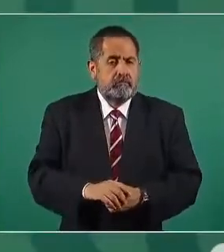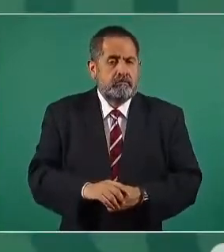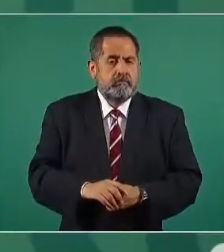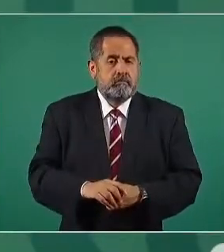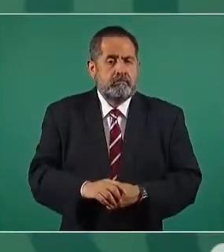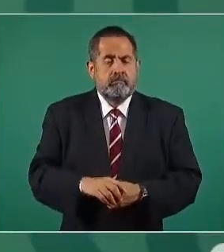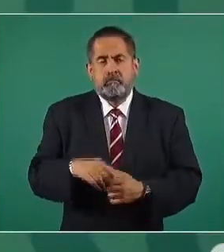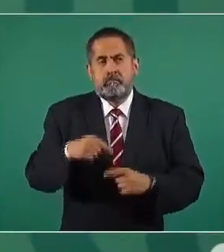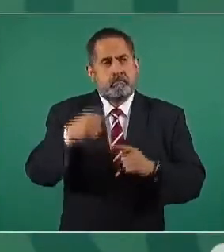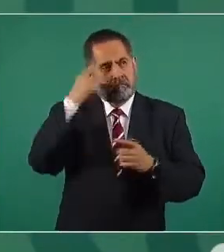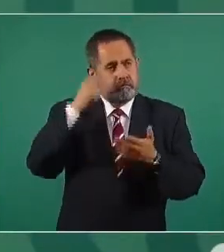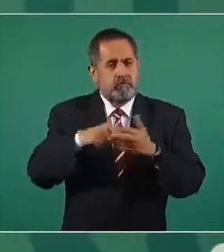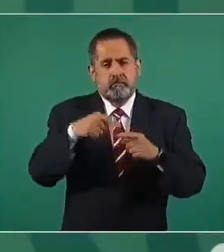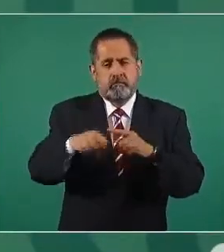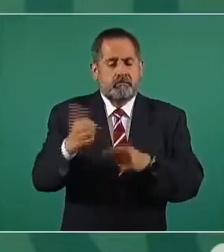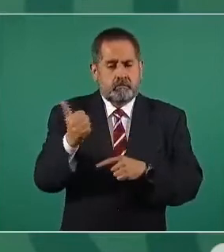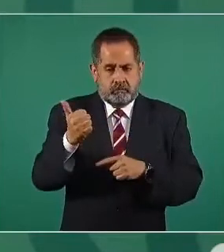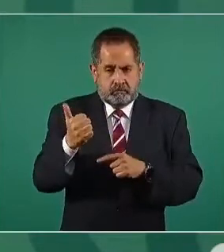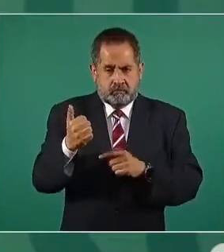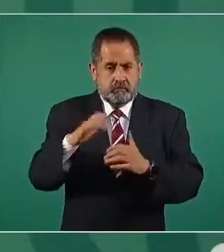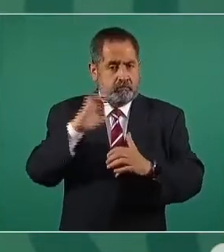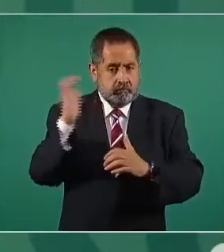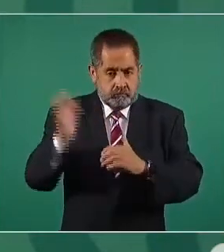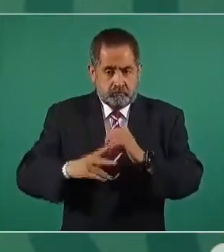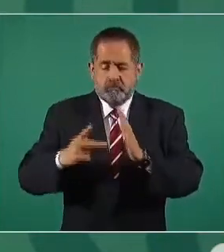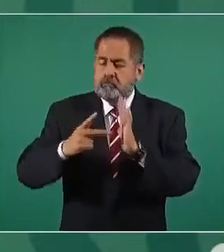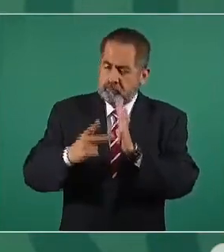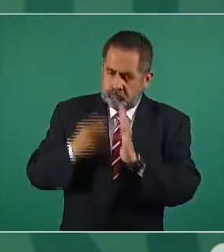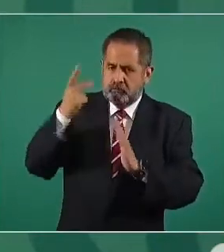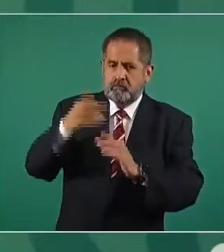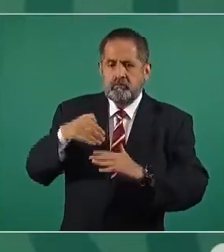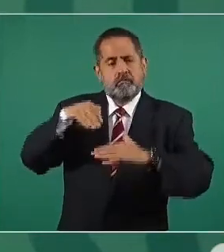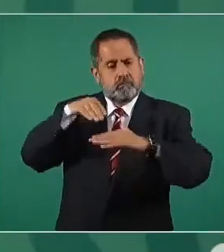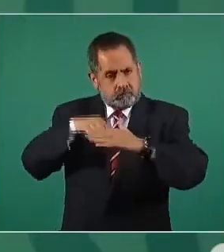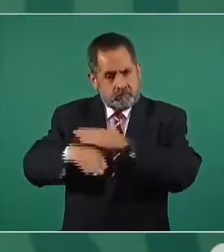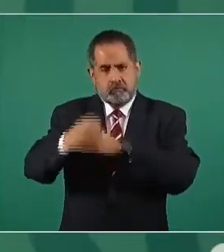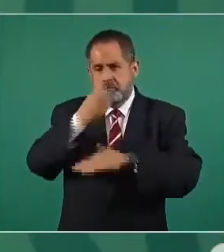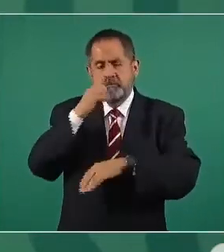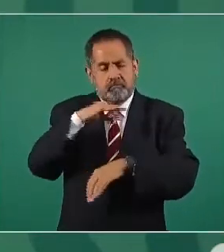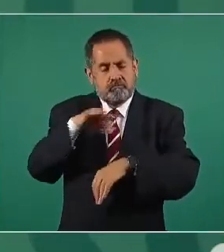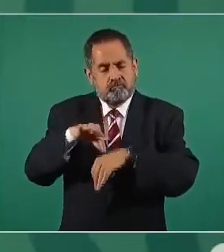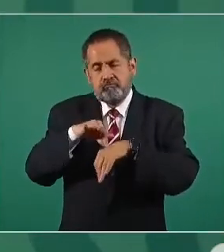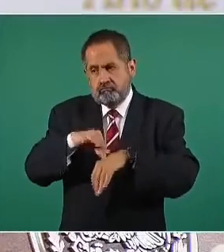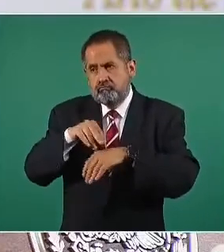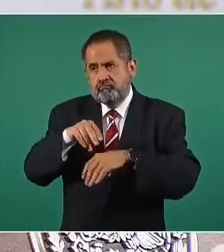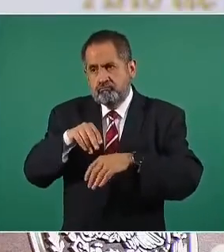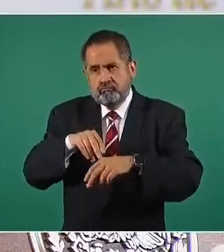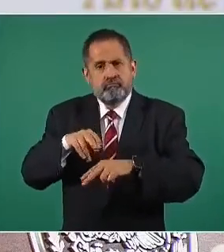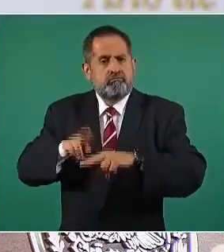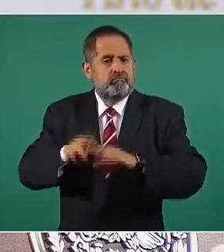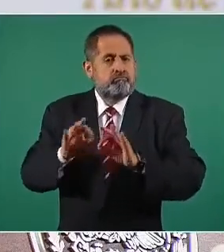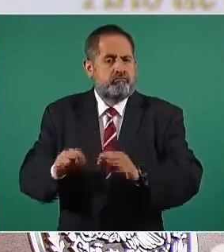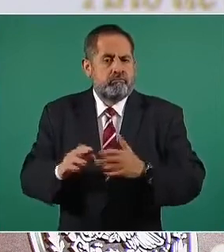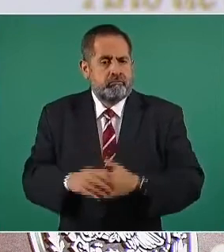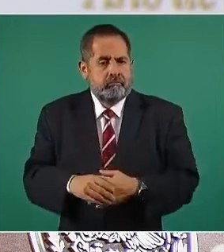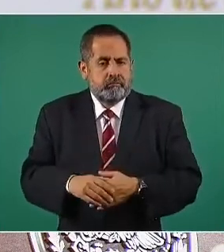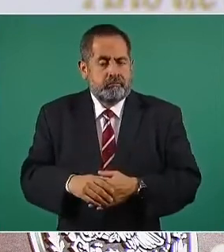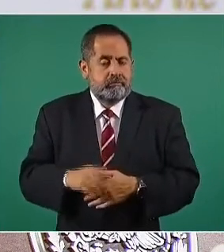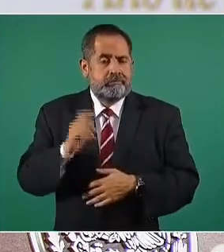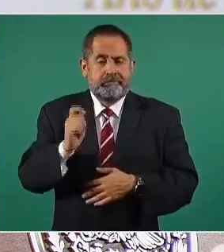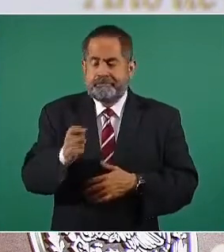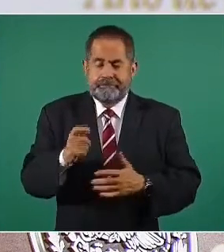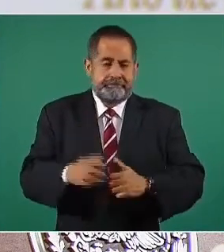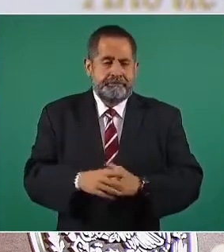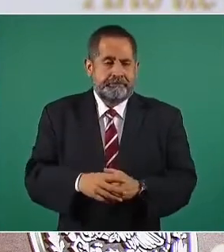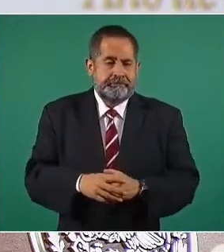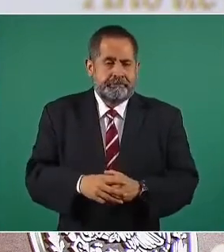a finales de agosto regresemos a clases, porque ya no es